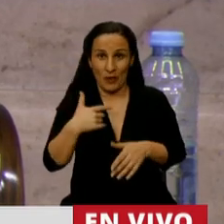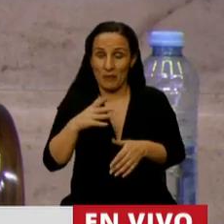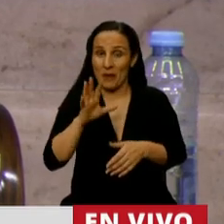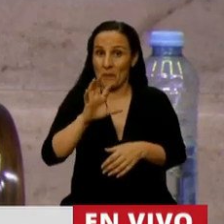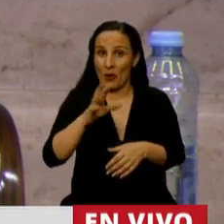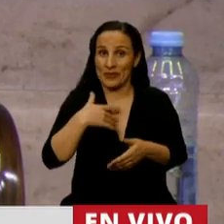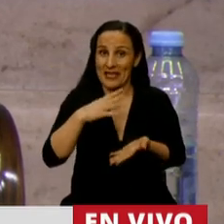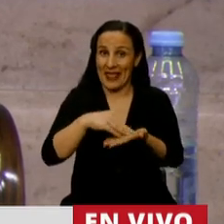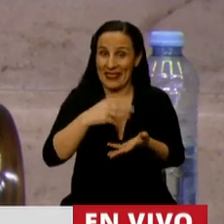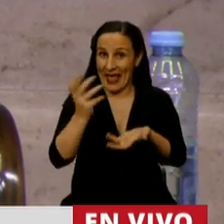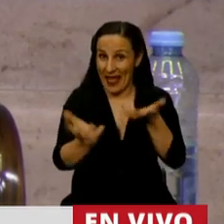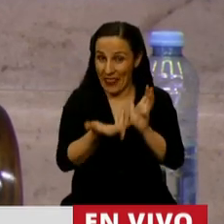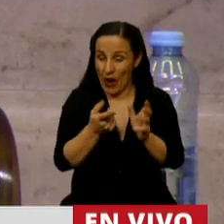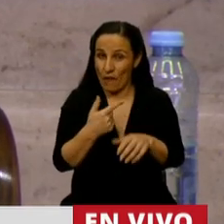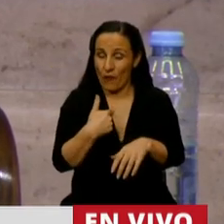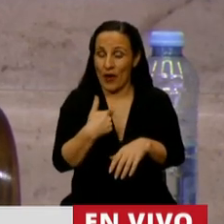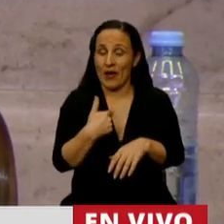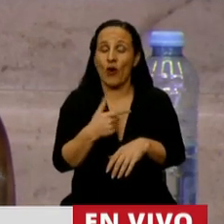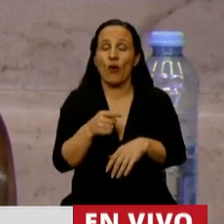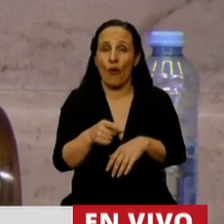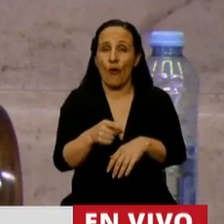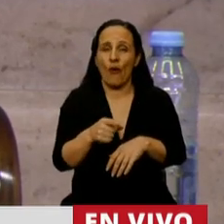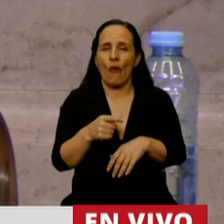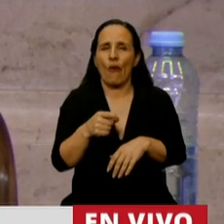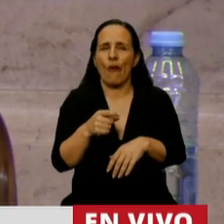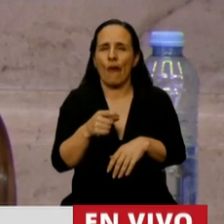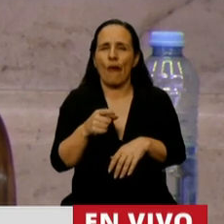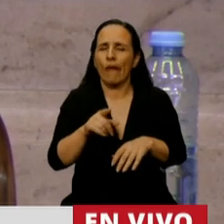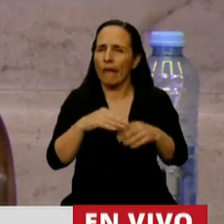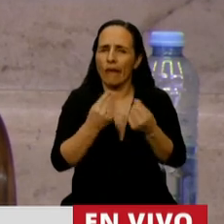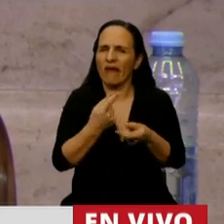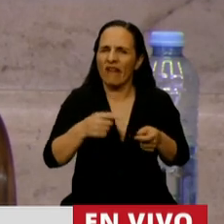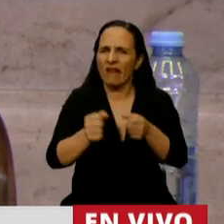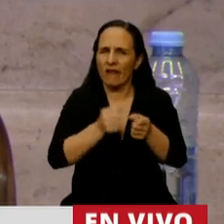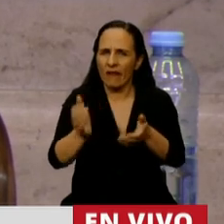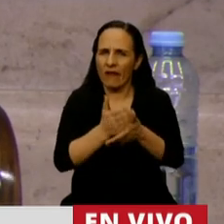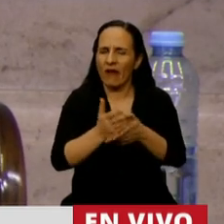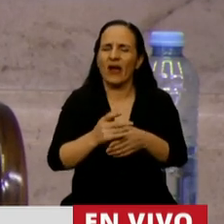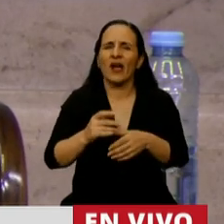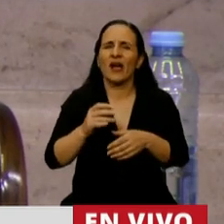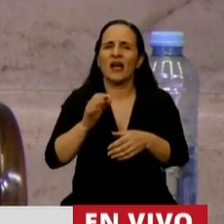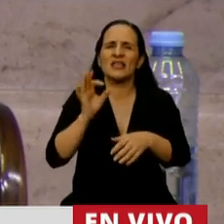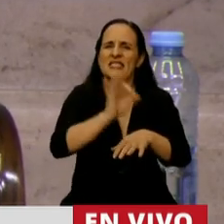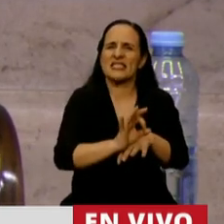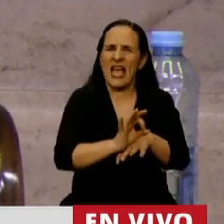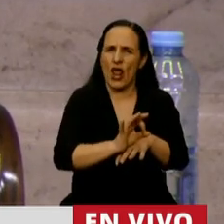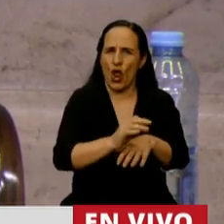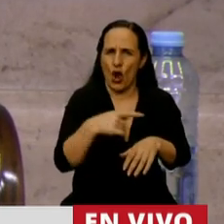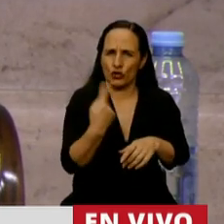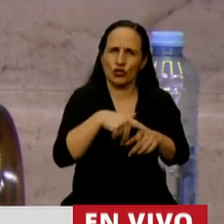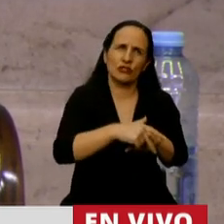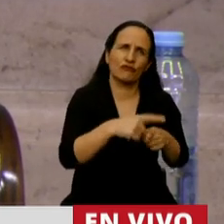el gobierno de cambiemos puso cero al arancel de los productos de los electrónicos producidos en tierra de fuego nosotros